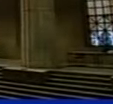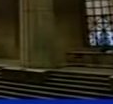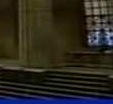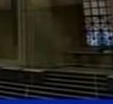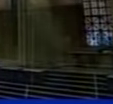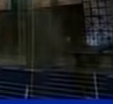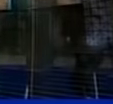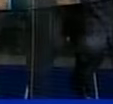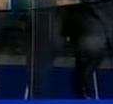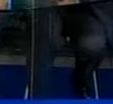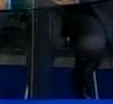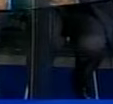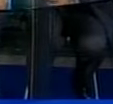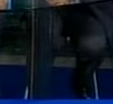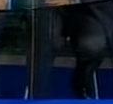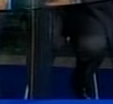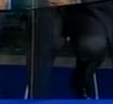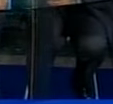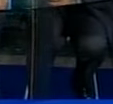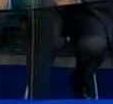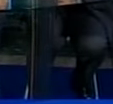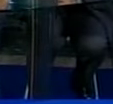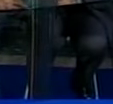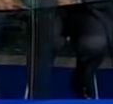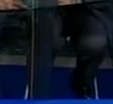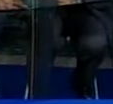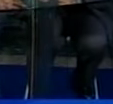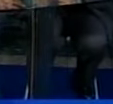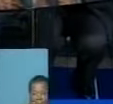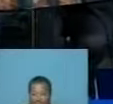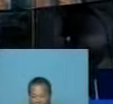Acaba de finalizar este